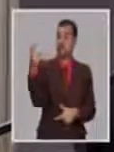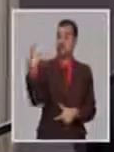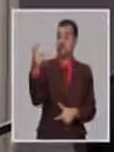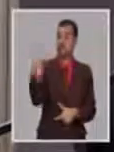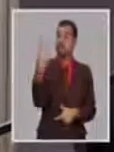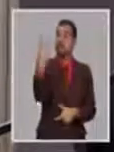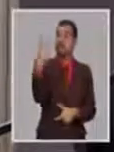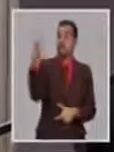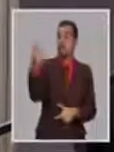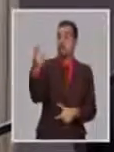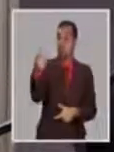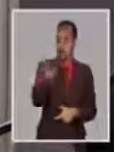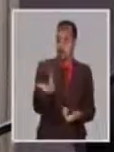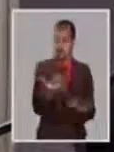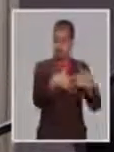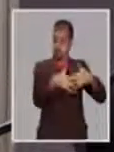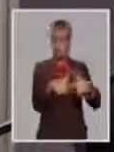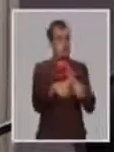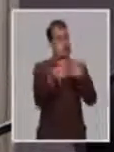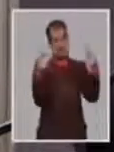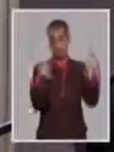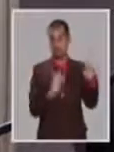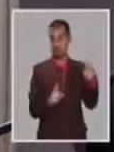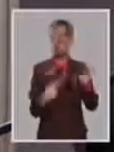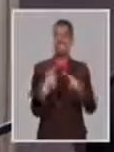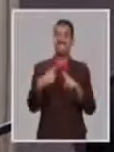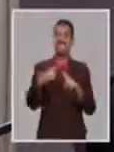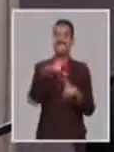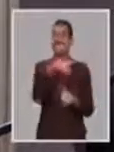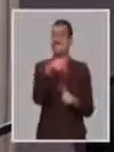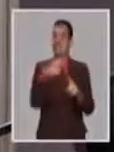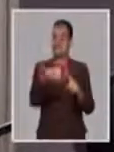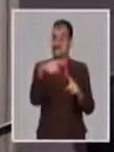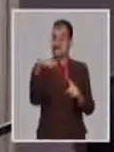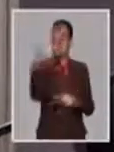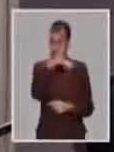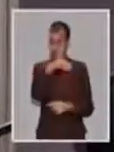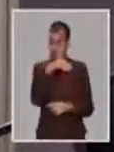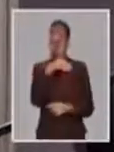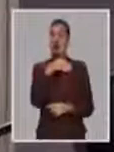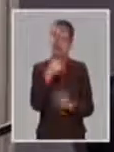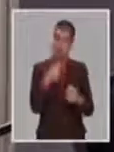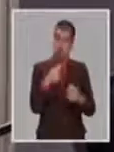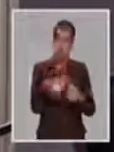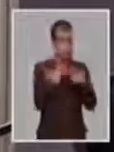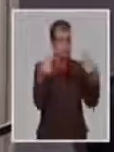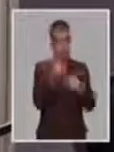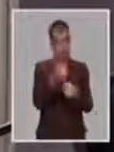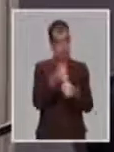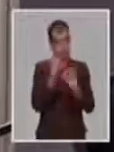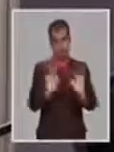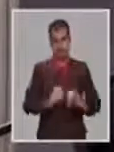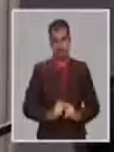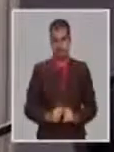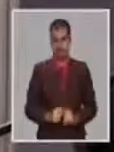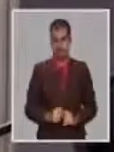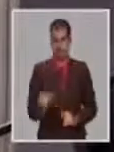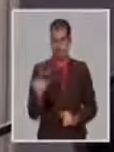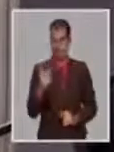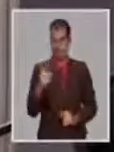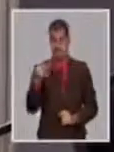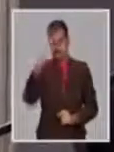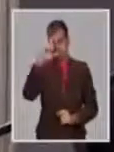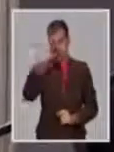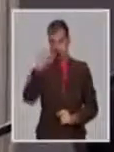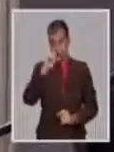regulatorias. Entonces nosotros ya hemos tenido que escalar los procesos tecnológicos. Recordar que en el caso de Soberana y también en el caso de Abdala hay más de